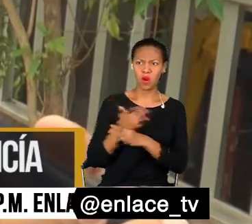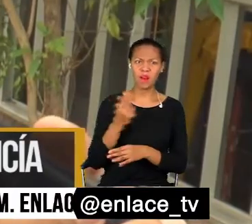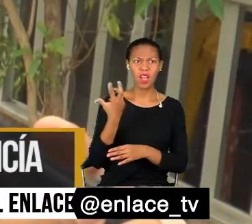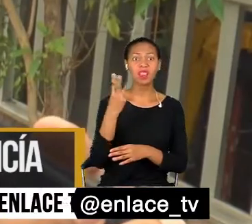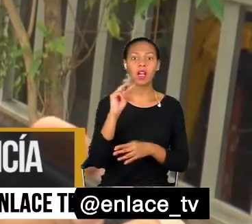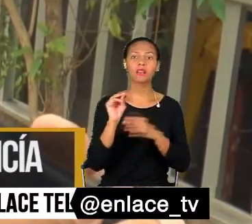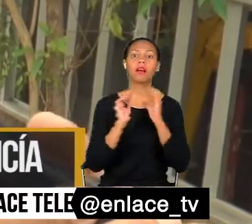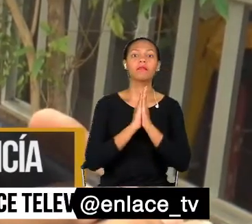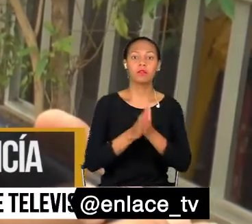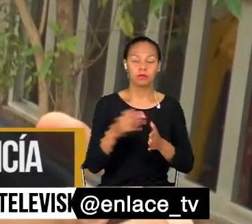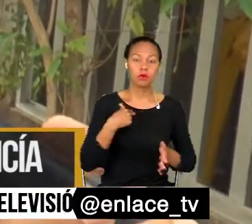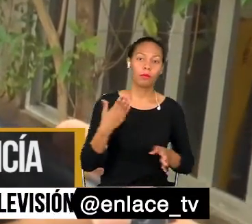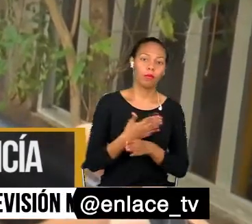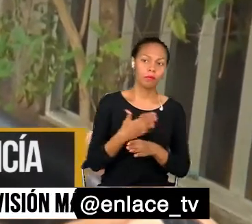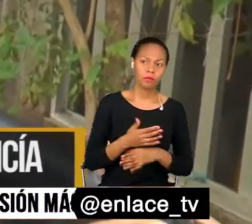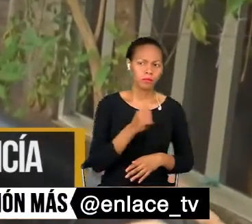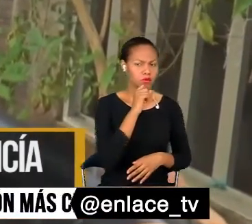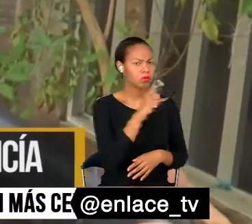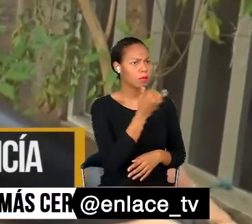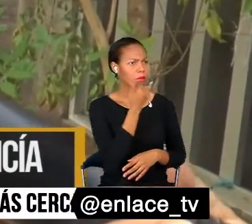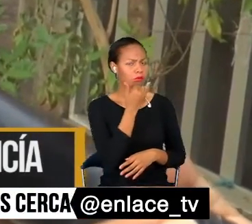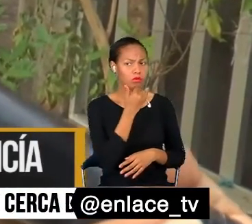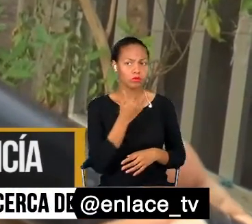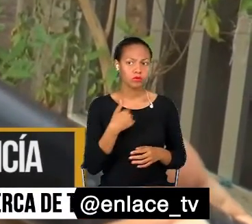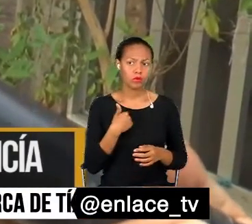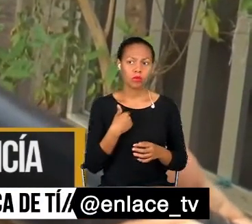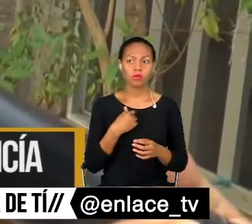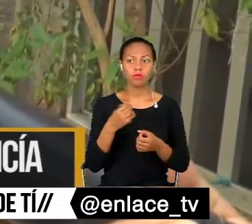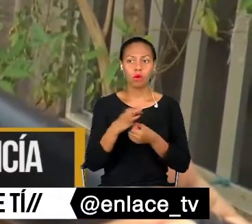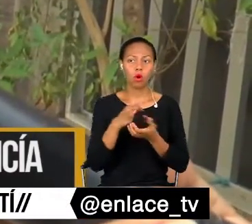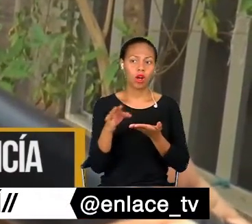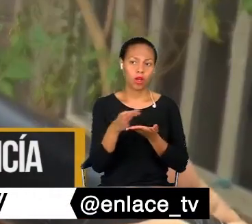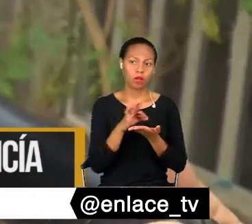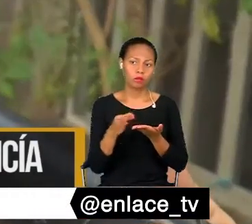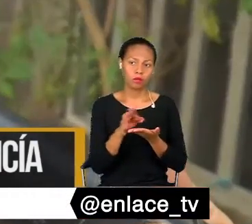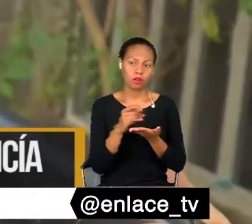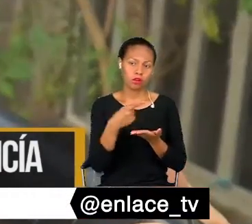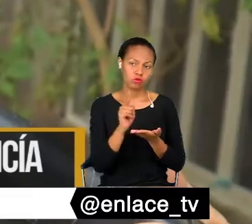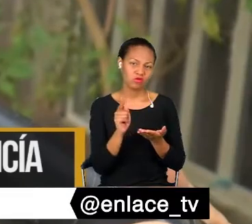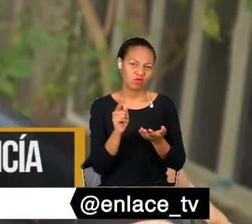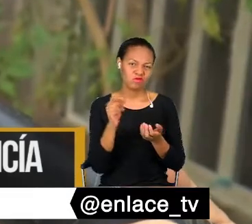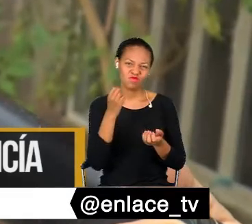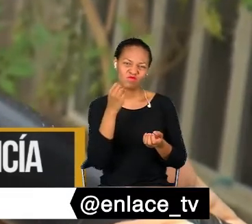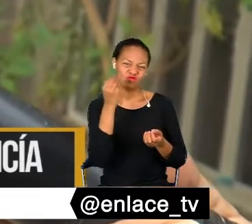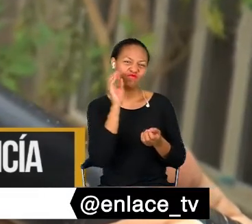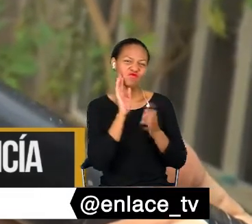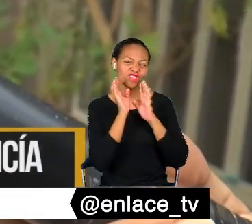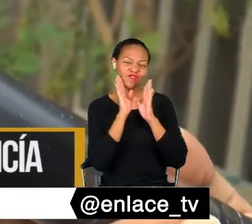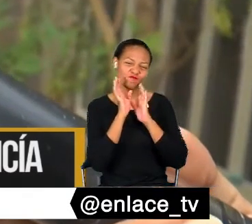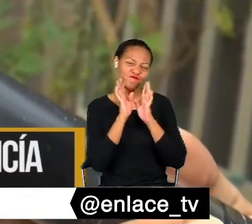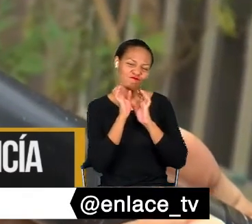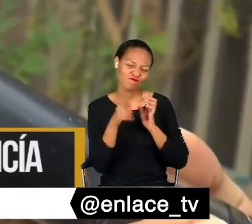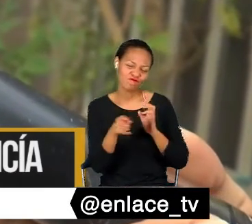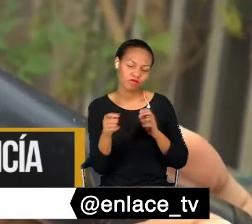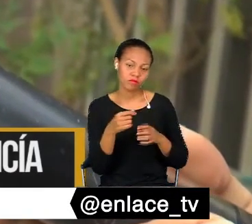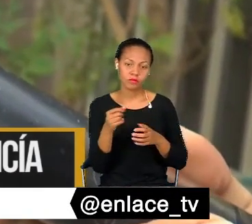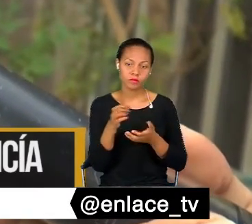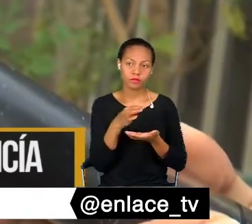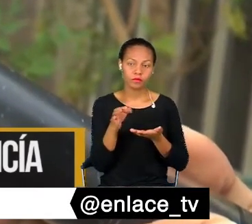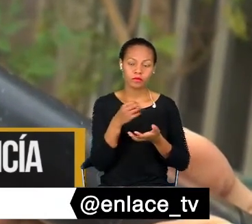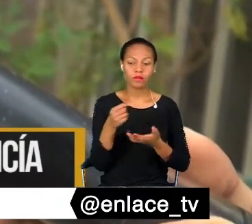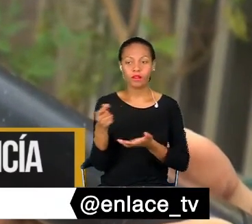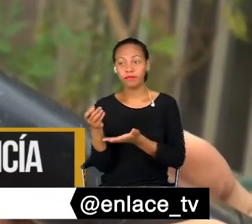diciembre. ¿Qué pasó el 30 de diciembre? El 30 de diciembre estábamos pidiendo monedas para el año viejo. Y entonces los manes pasaron. Los tomos me vieron ahí